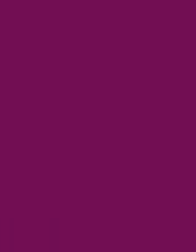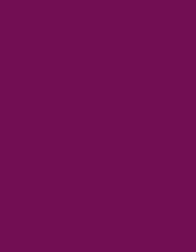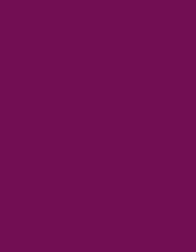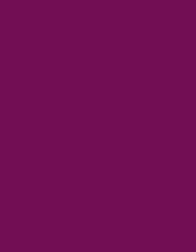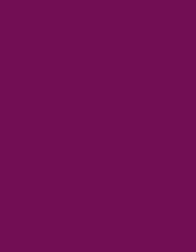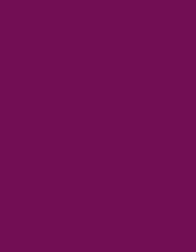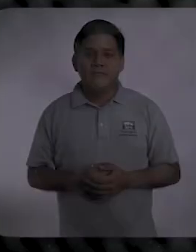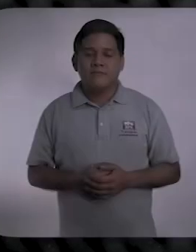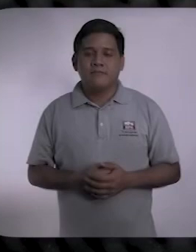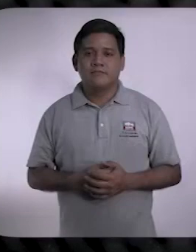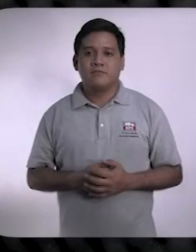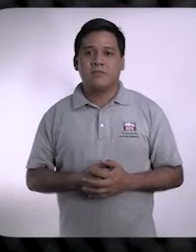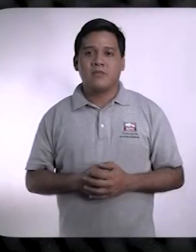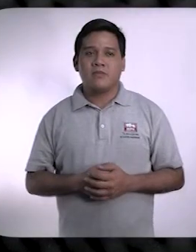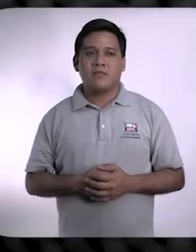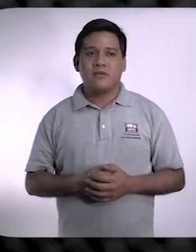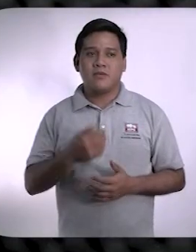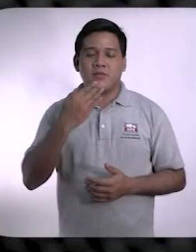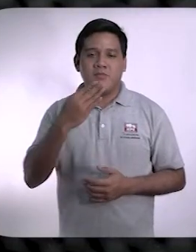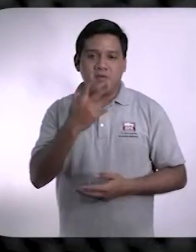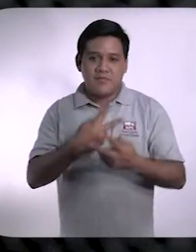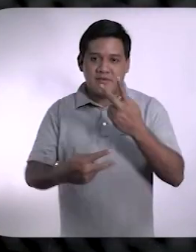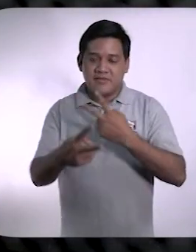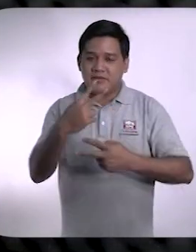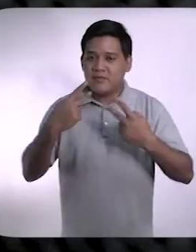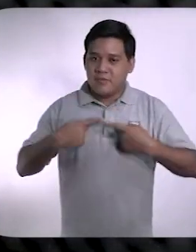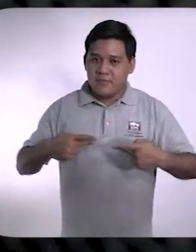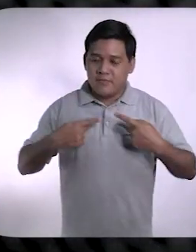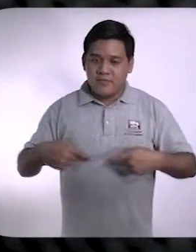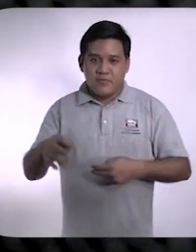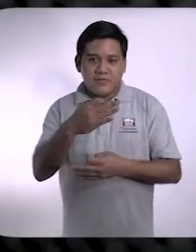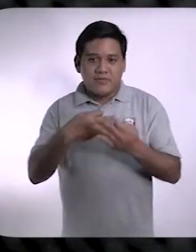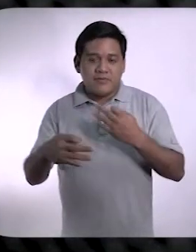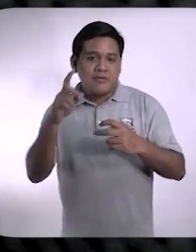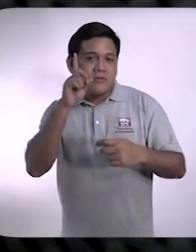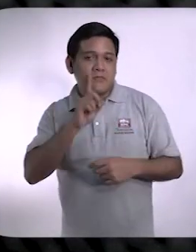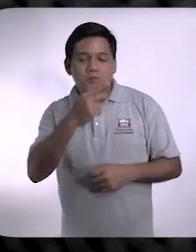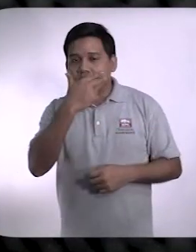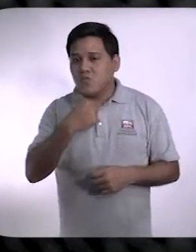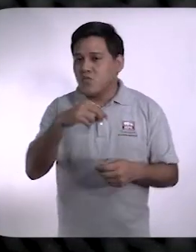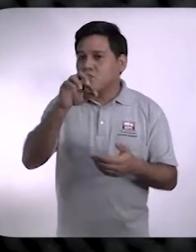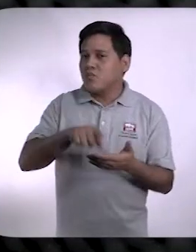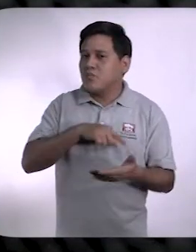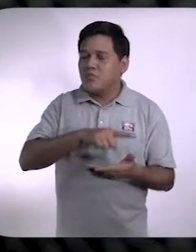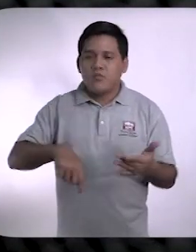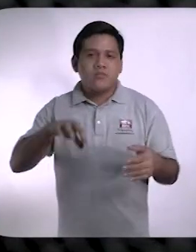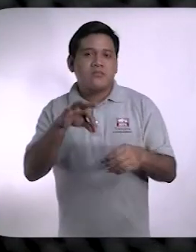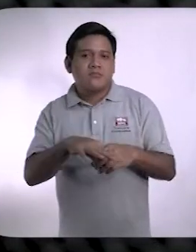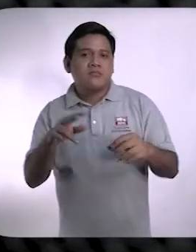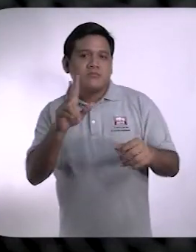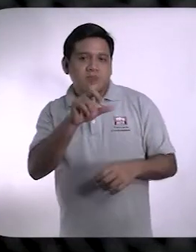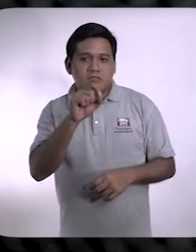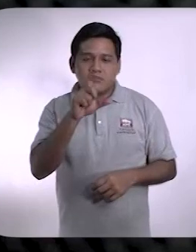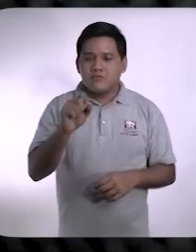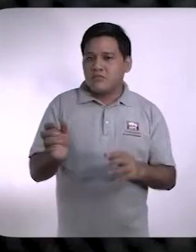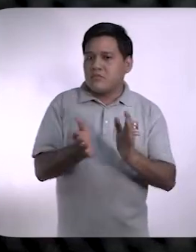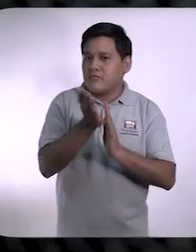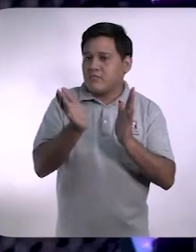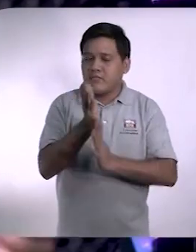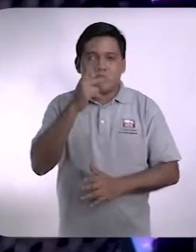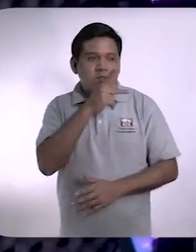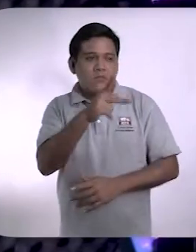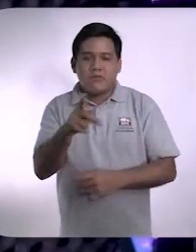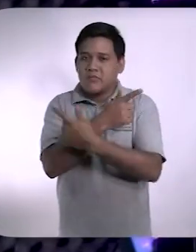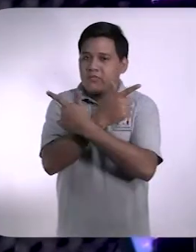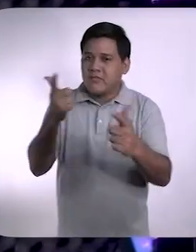empezar, ¿verdad? Bienvenidas y bienvenidos a un episodio más de Democracia en 20. Bienvenido, Félix. Gracias, Marta. ¿Qué